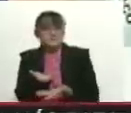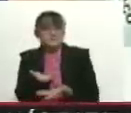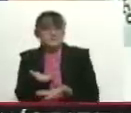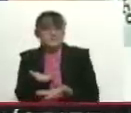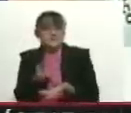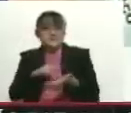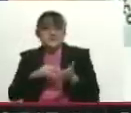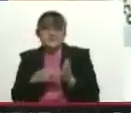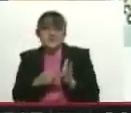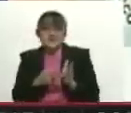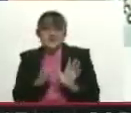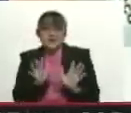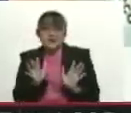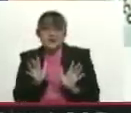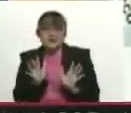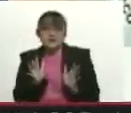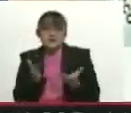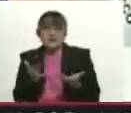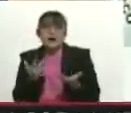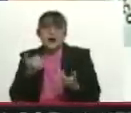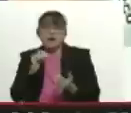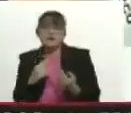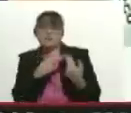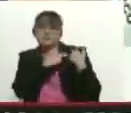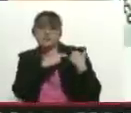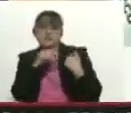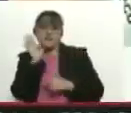delación y una admisión de responsabilidad